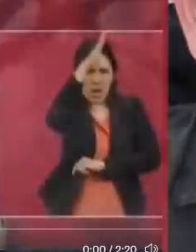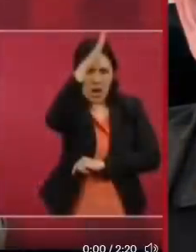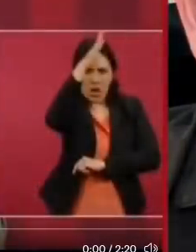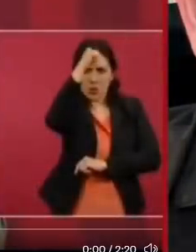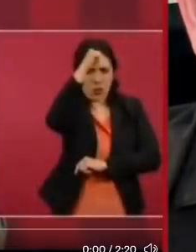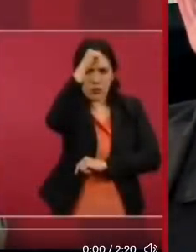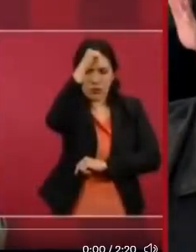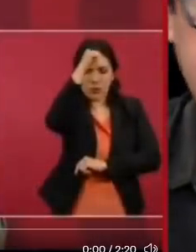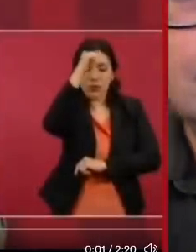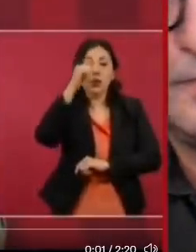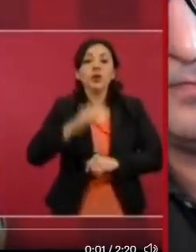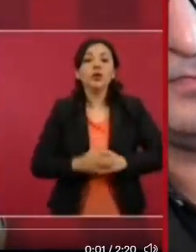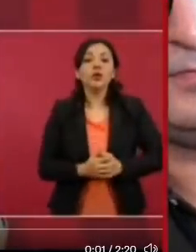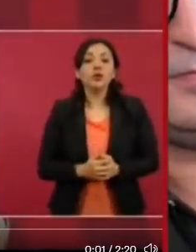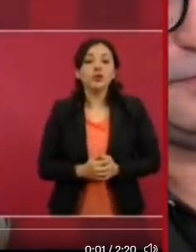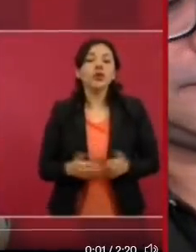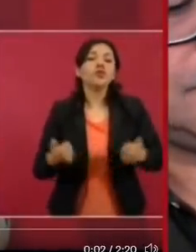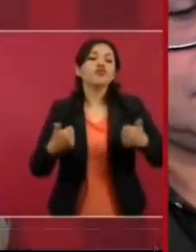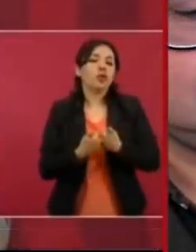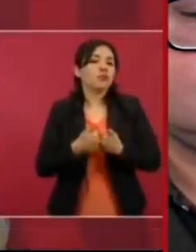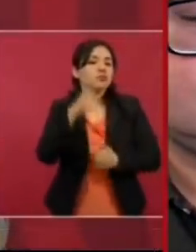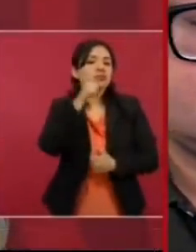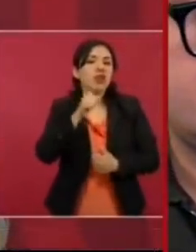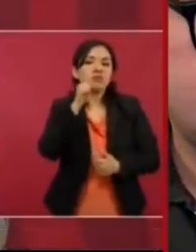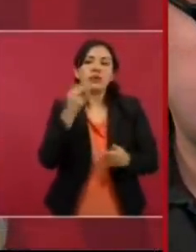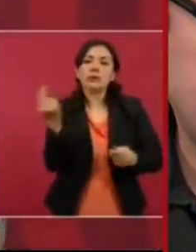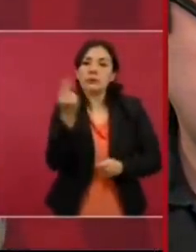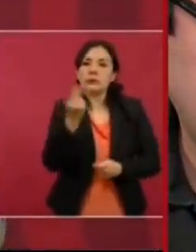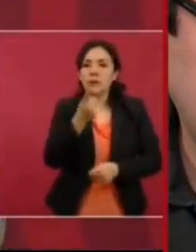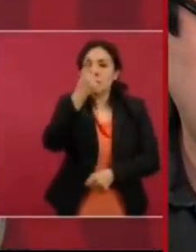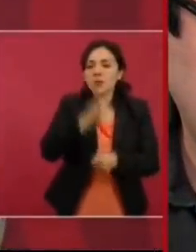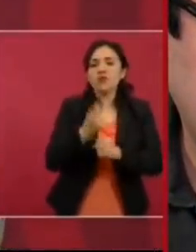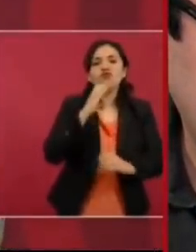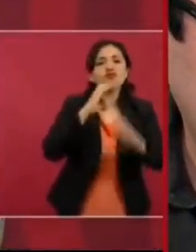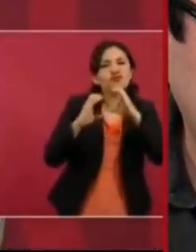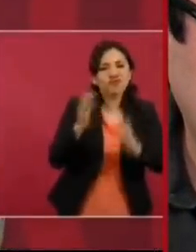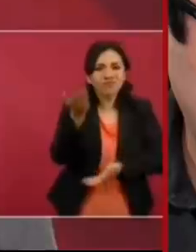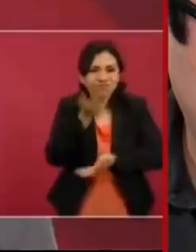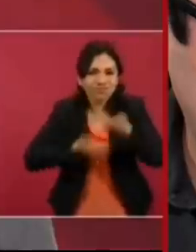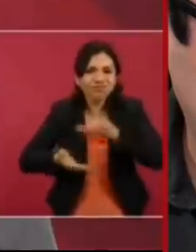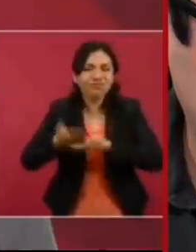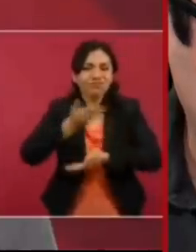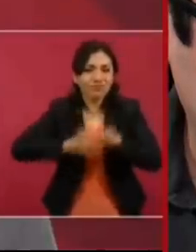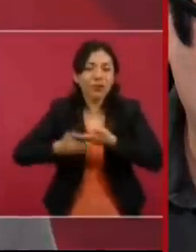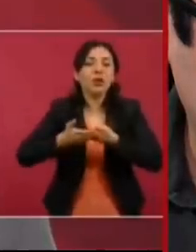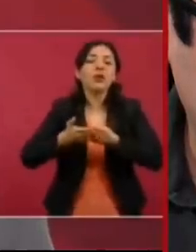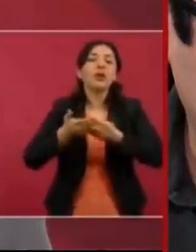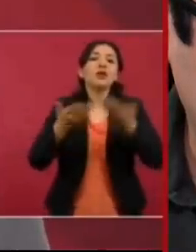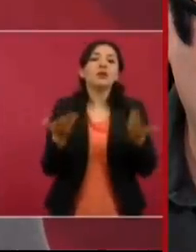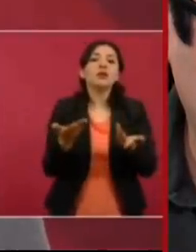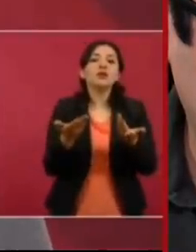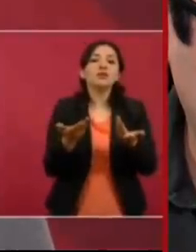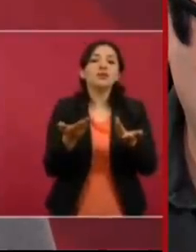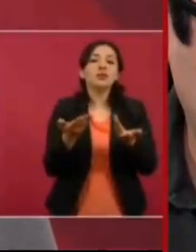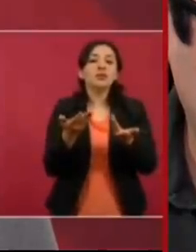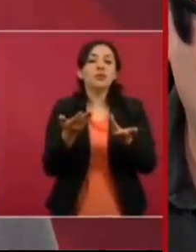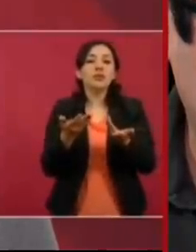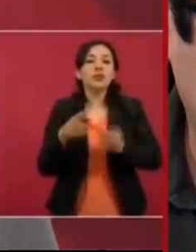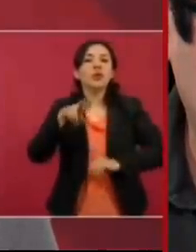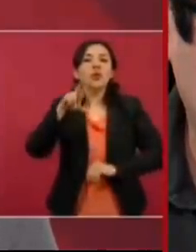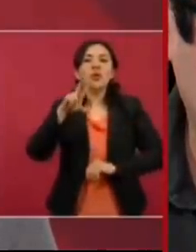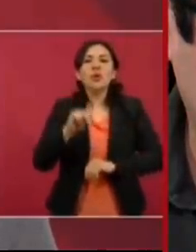escucharlo promoviendo que haya diálogo que no se